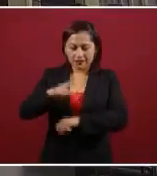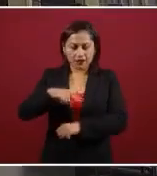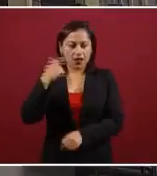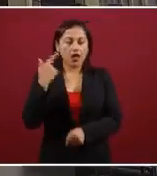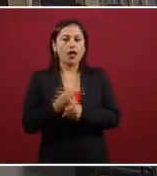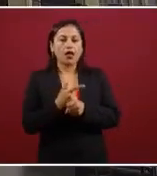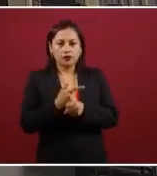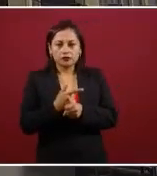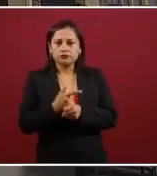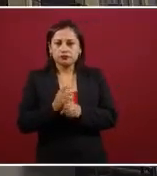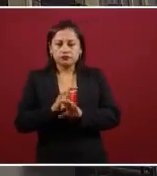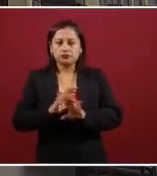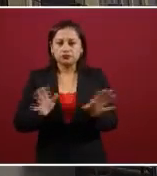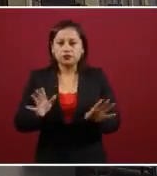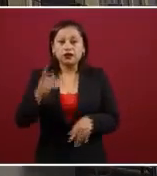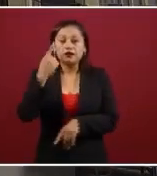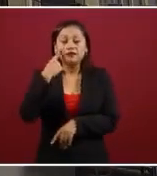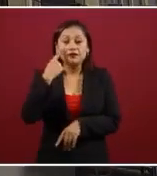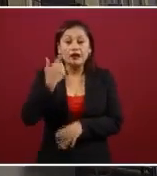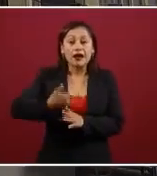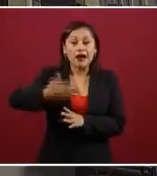cuántas obras se hicieron